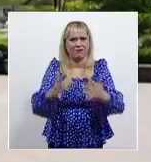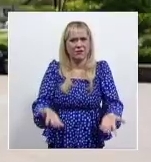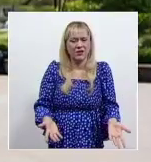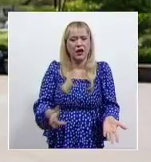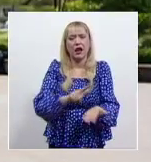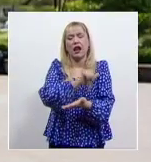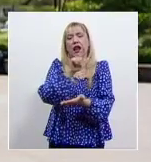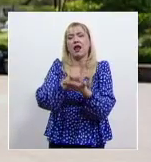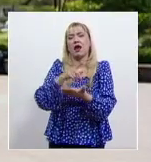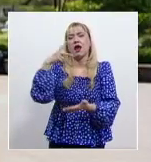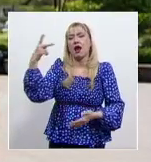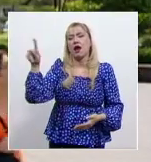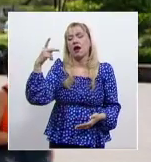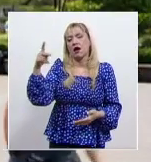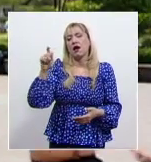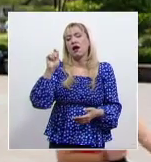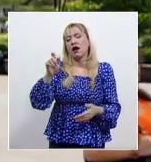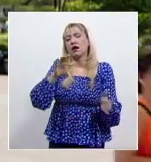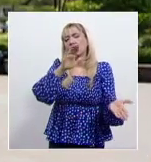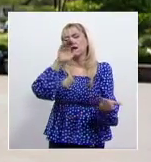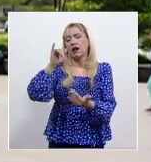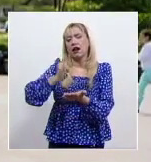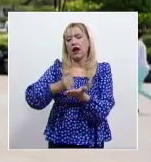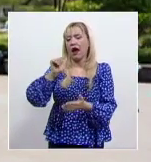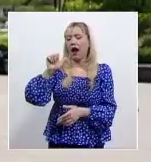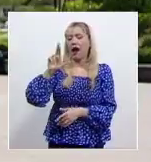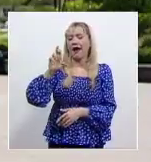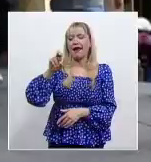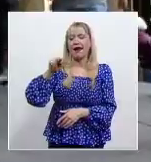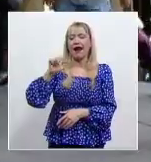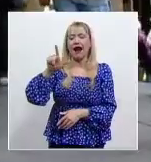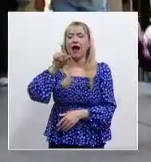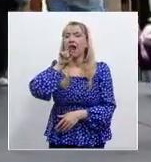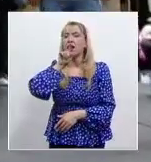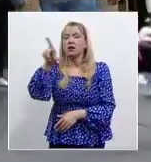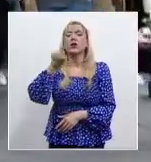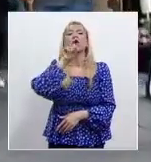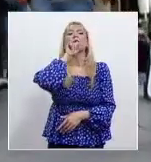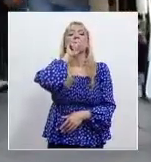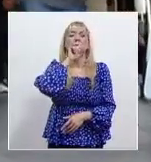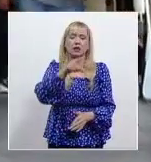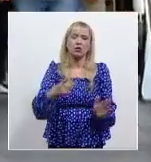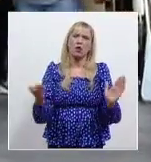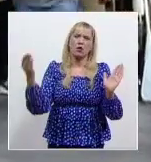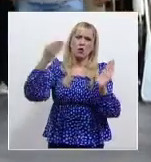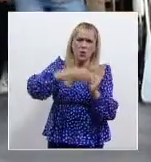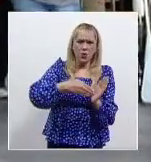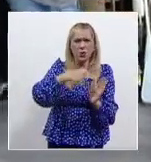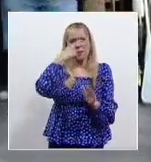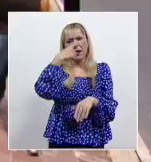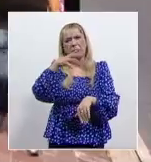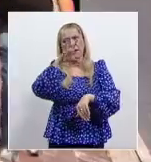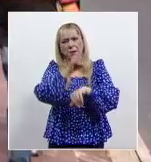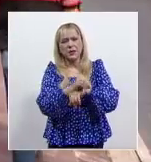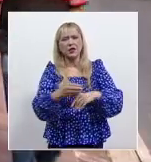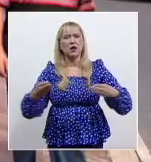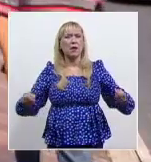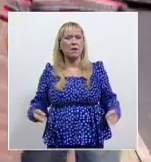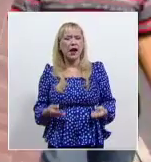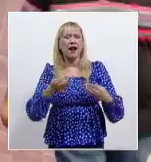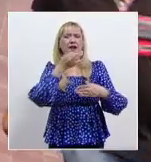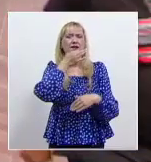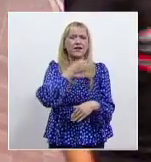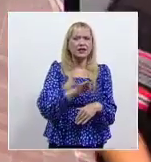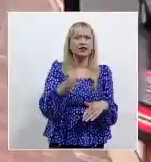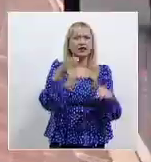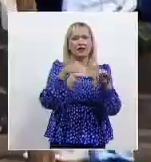de El Arenal, en Jalisco, invalidó por las mismas razones que se estableciera una multa por realizar bailes, tertulias, kermeses o